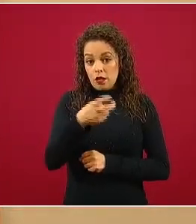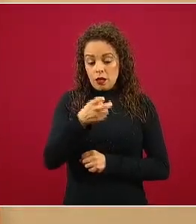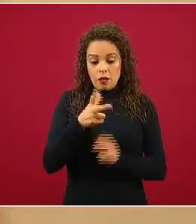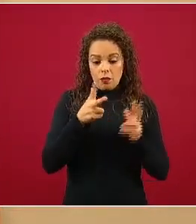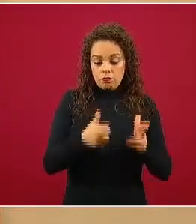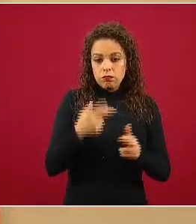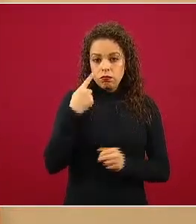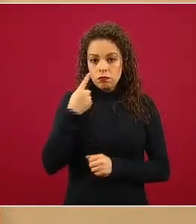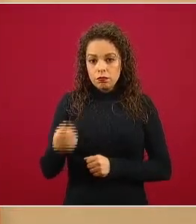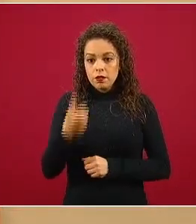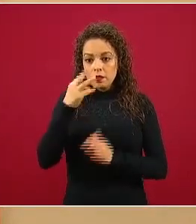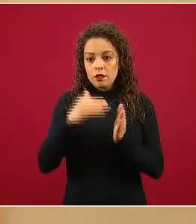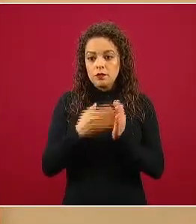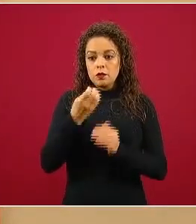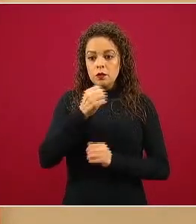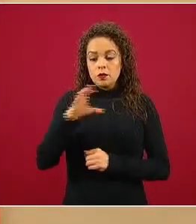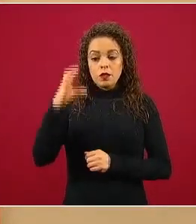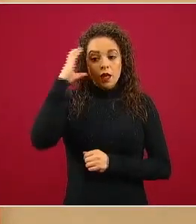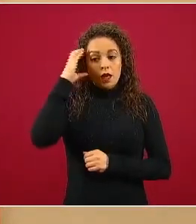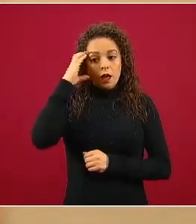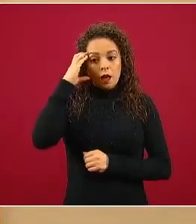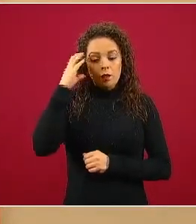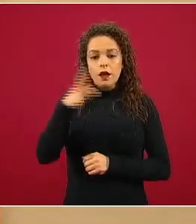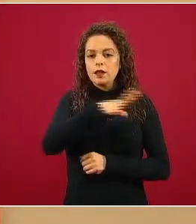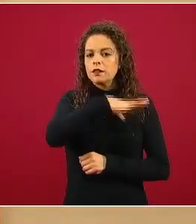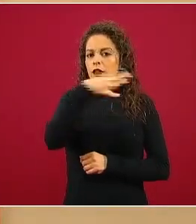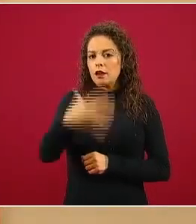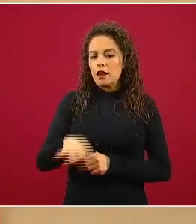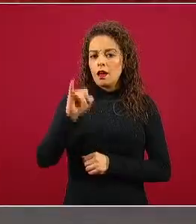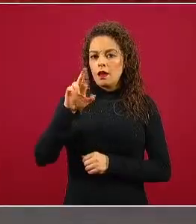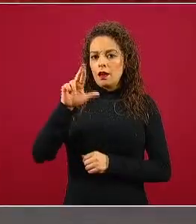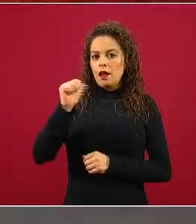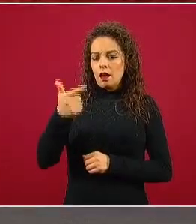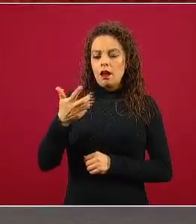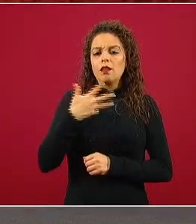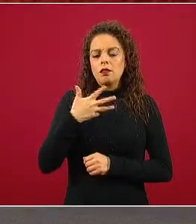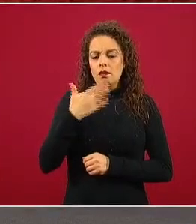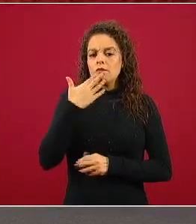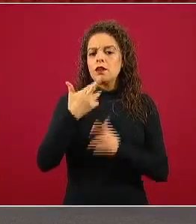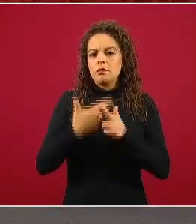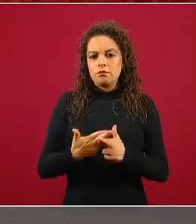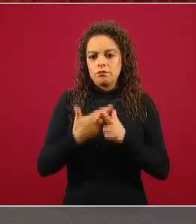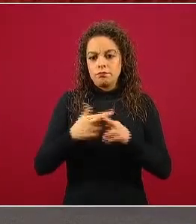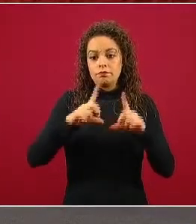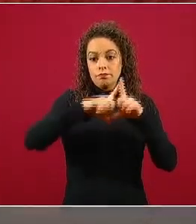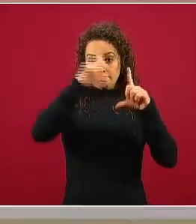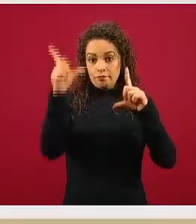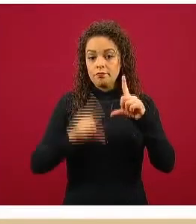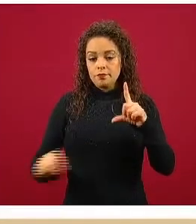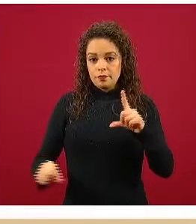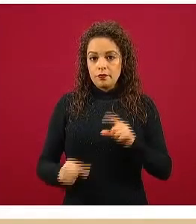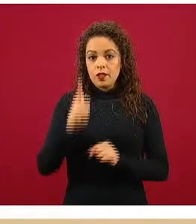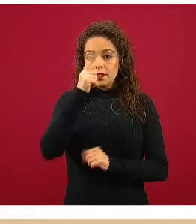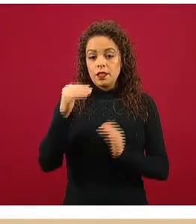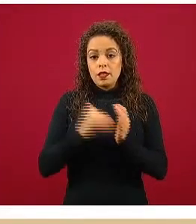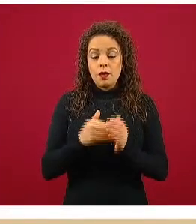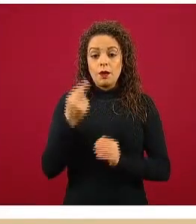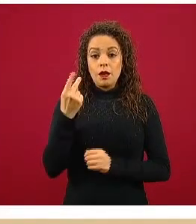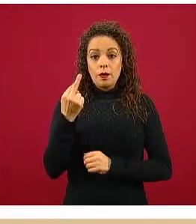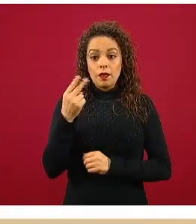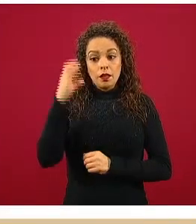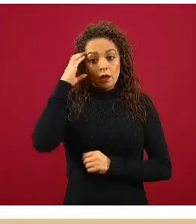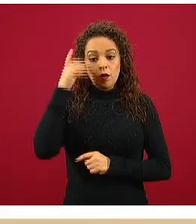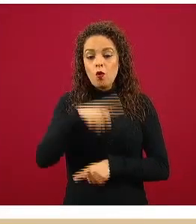13.917 camas de IRAJ general se encontraban disponibles a nivel nacional, y 7.025 camas se